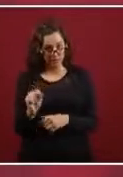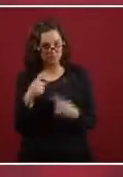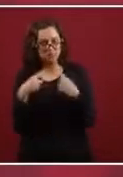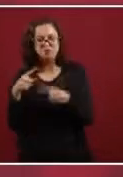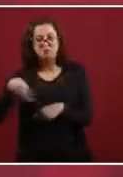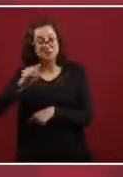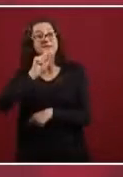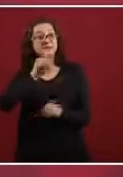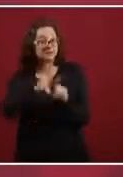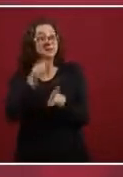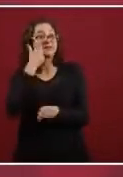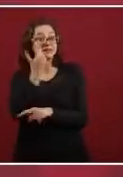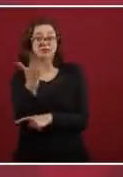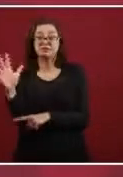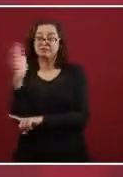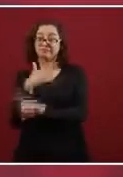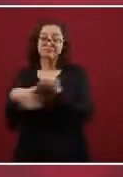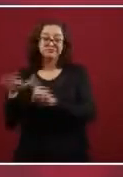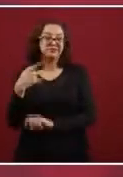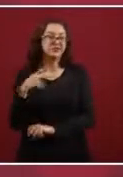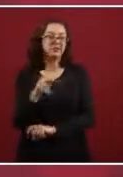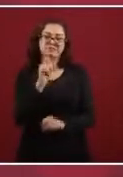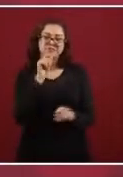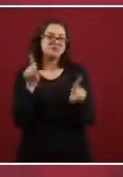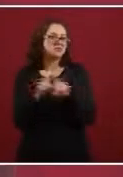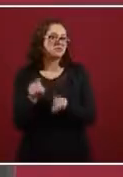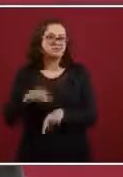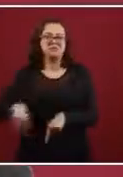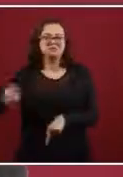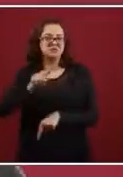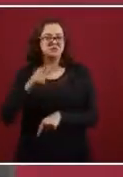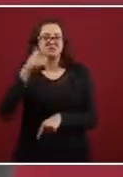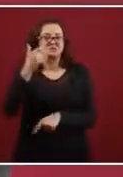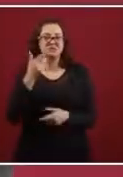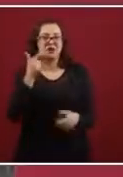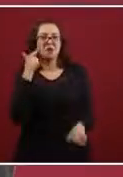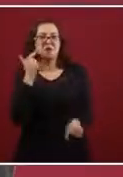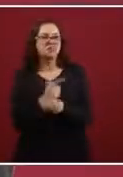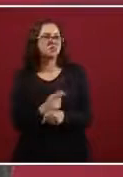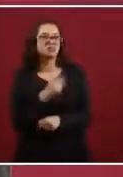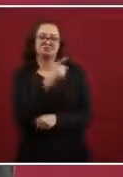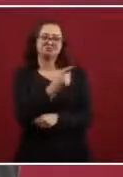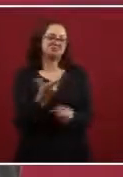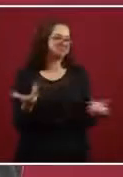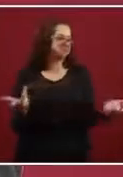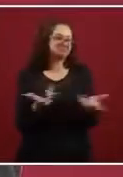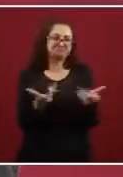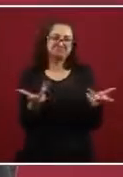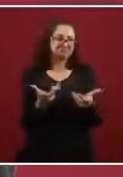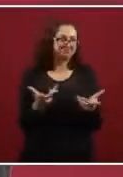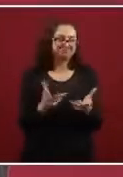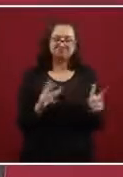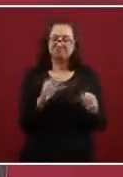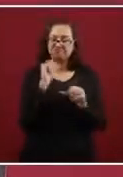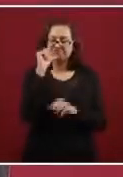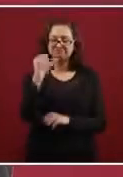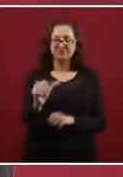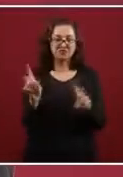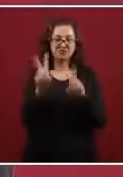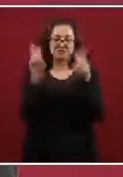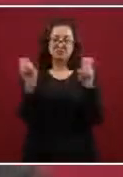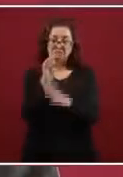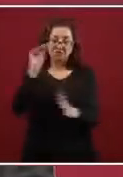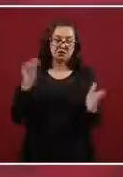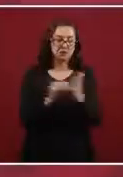demás, y después se dieron cuenta que bueno, hay cosas en las que pueden empujar, pueden lograr algo, hay cosas en las que no. Cambio climático no es tema que se maneja